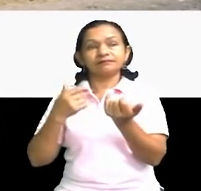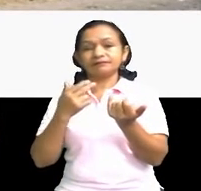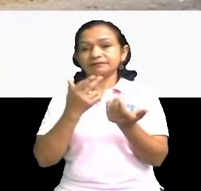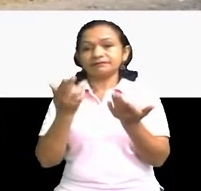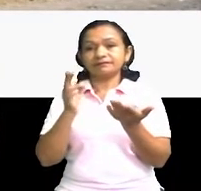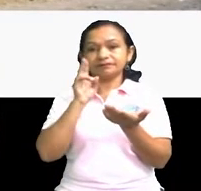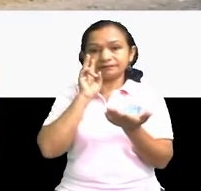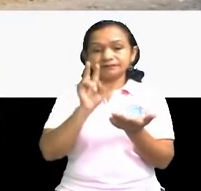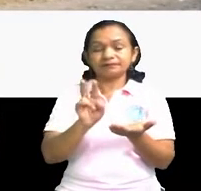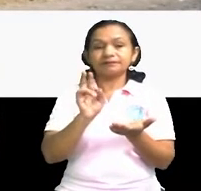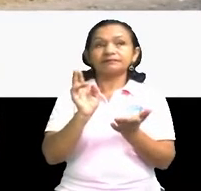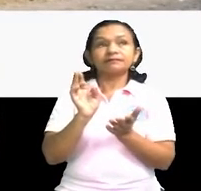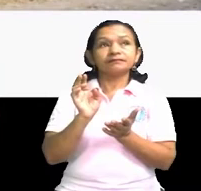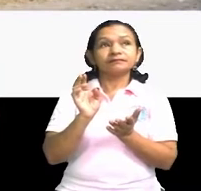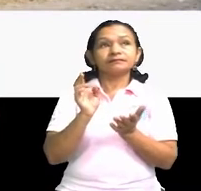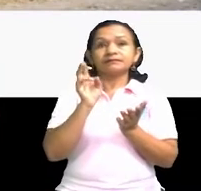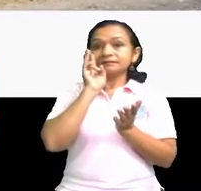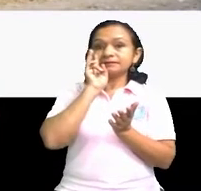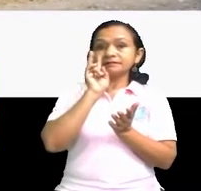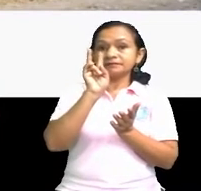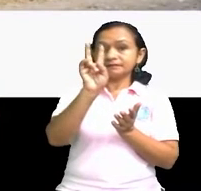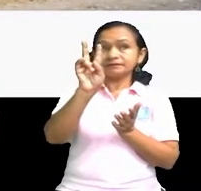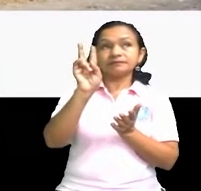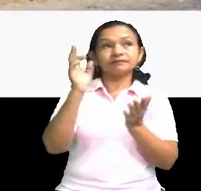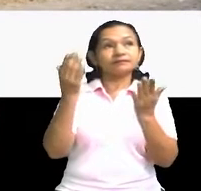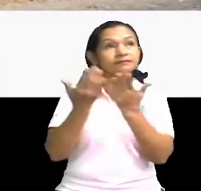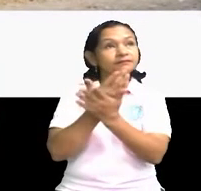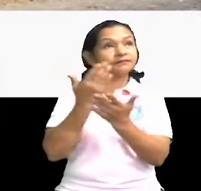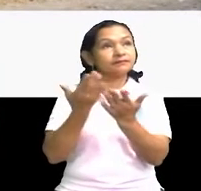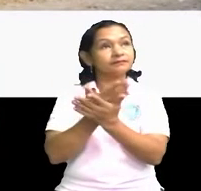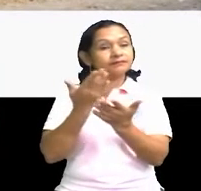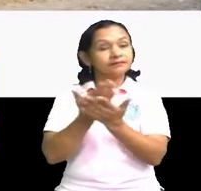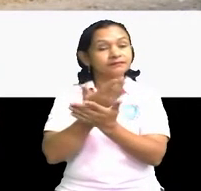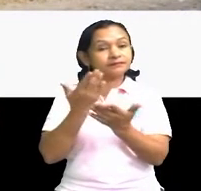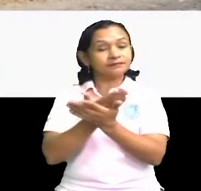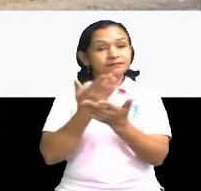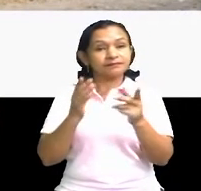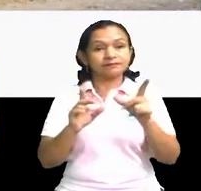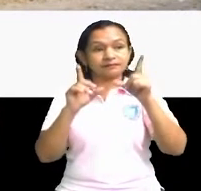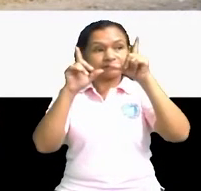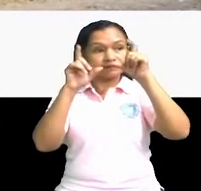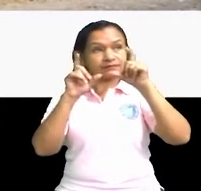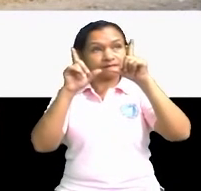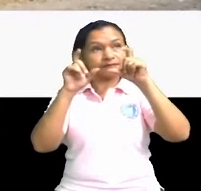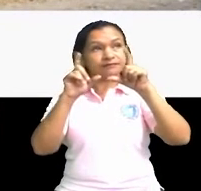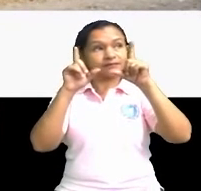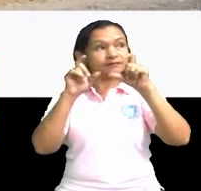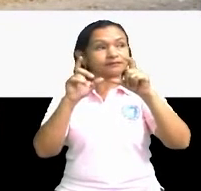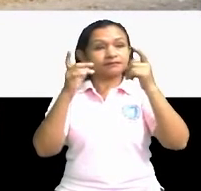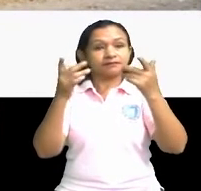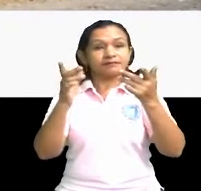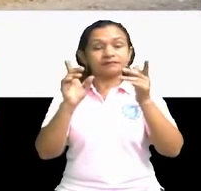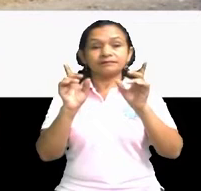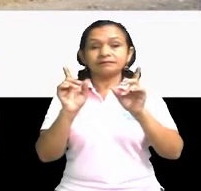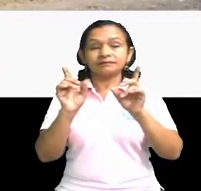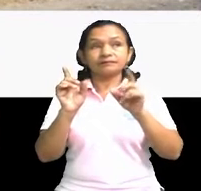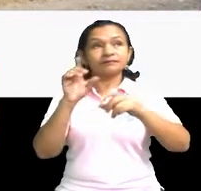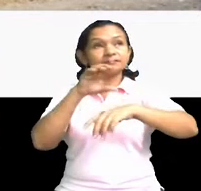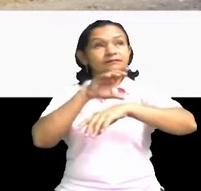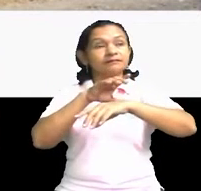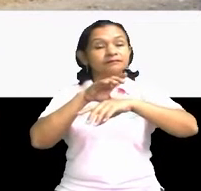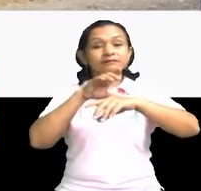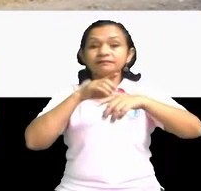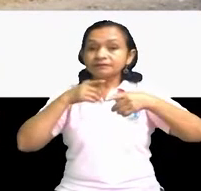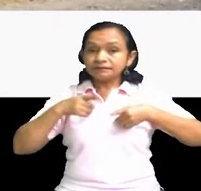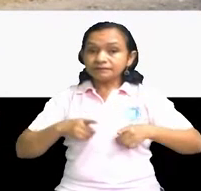pantalla también. También que no, aquí tienen las nuevas instalaciones que hemos venido haciendo en los sistemas penitenciarios.